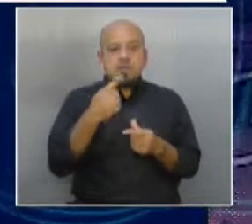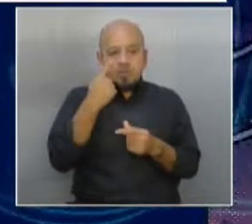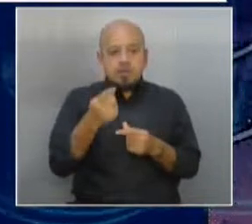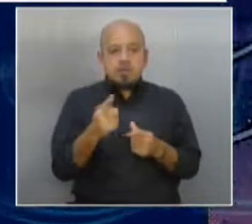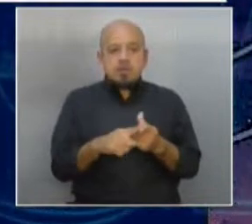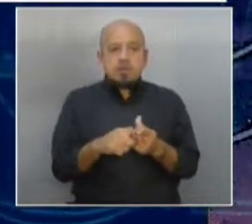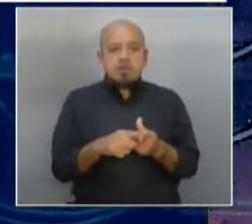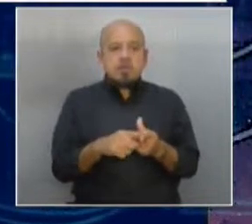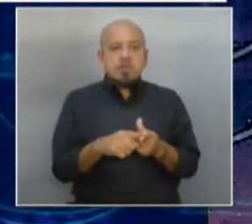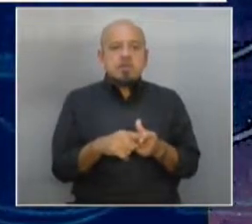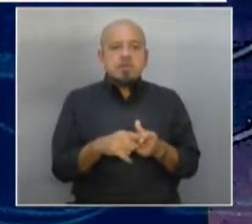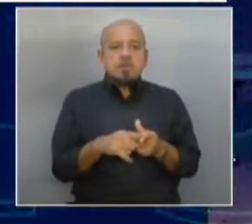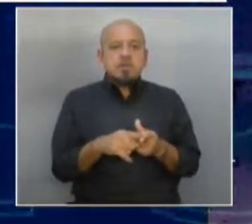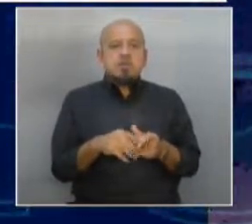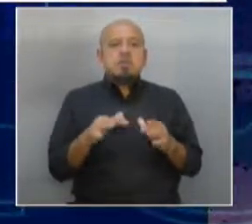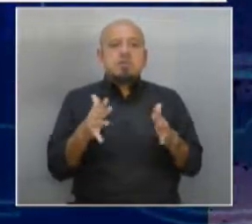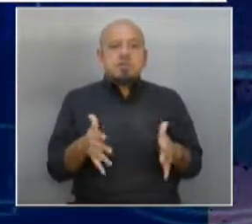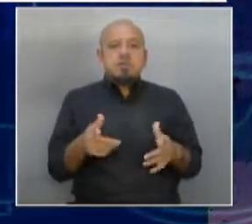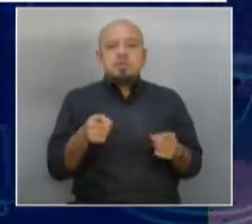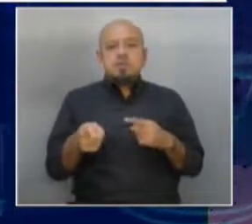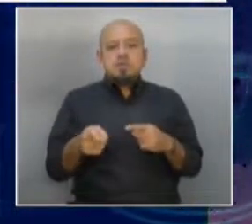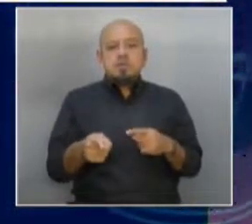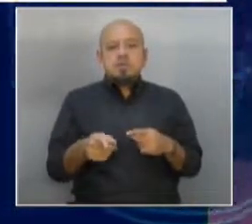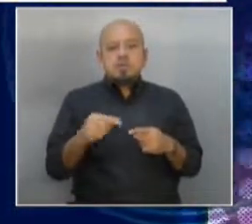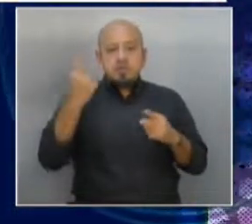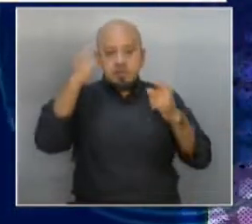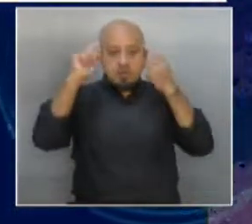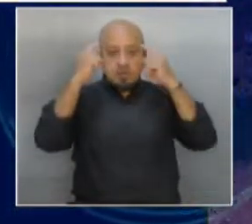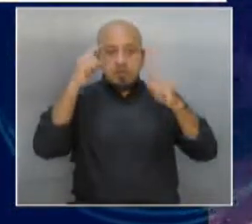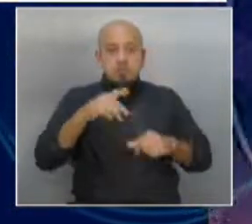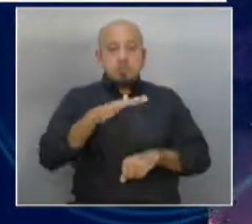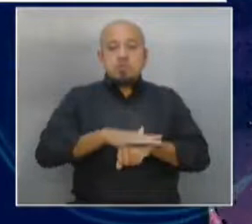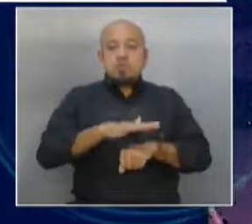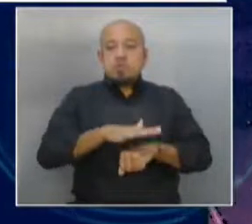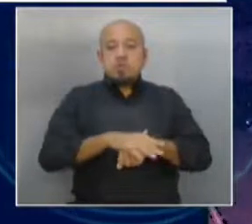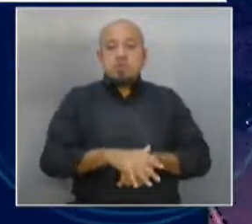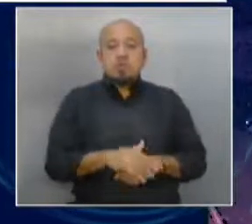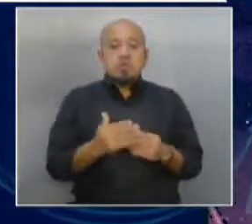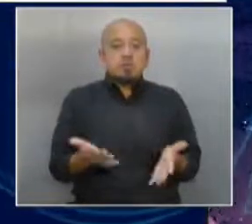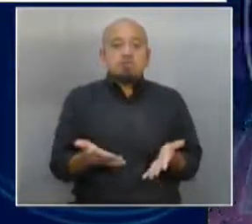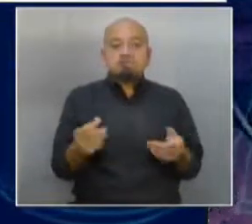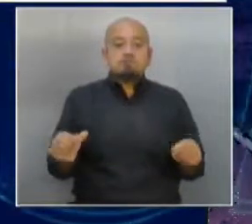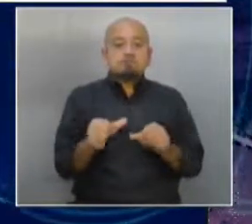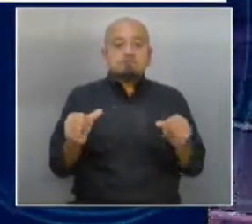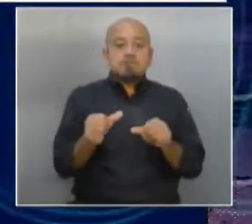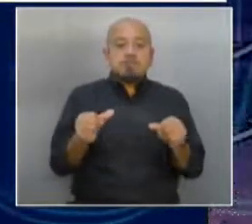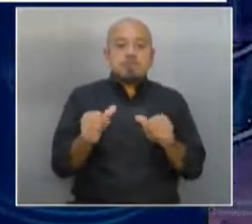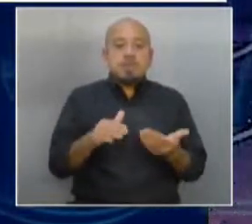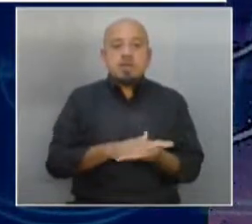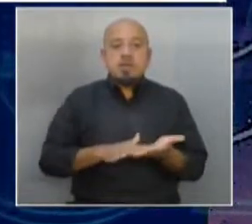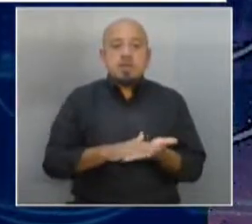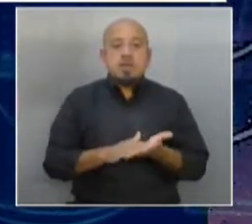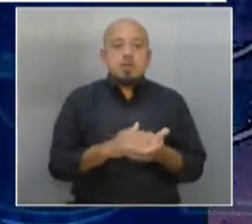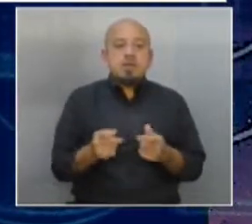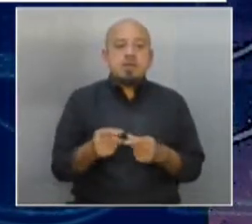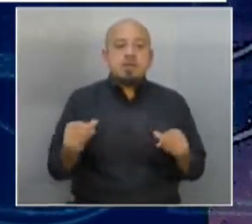observar para adentro y a partir de ahí empiezan a surgir, porque hubo un momento donde prácticamente no estaba componiendo nada. Eso te quería preguntar, Rosana. Sí, hubo